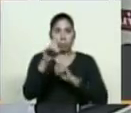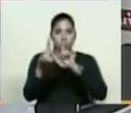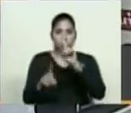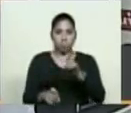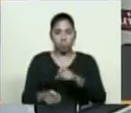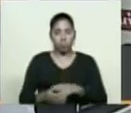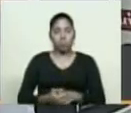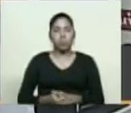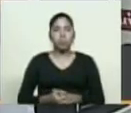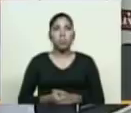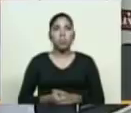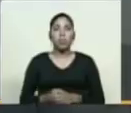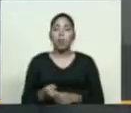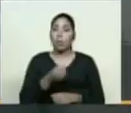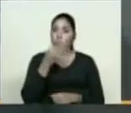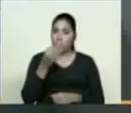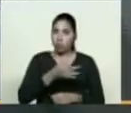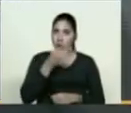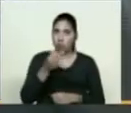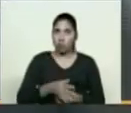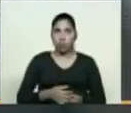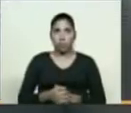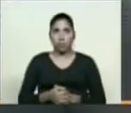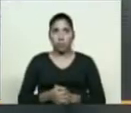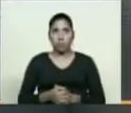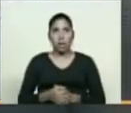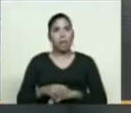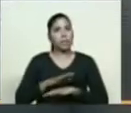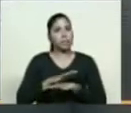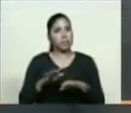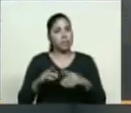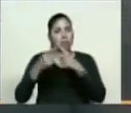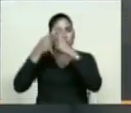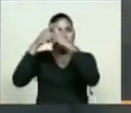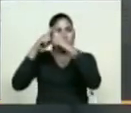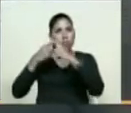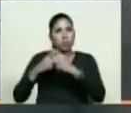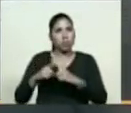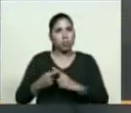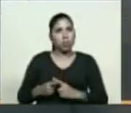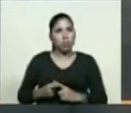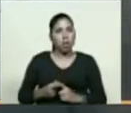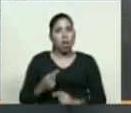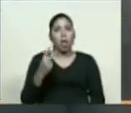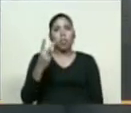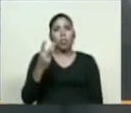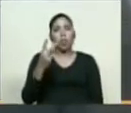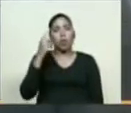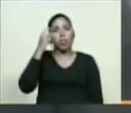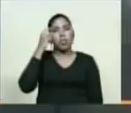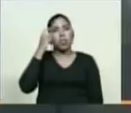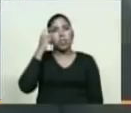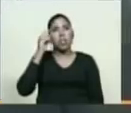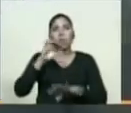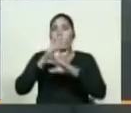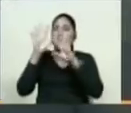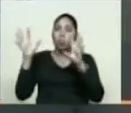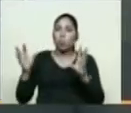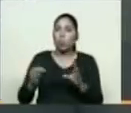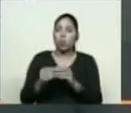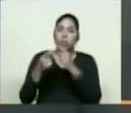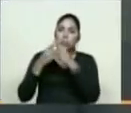Muy buenas tardes. Buenas tardes. Quisiera saber si ya tienen una cifra de estos 2 primeros días de jornada de registro y